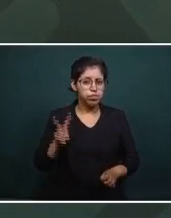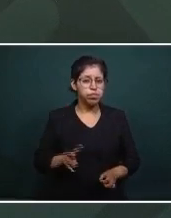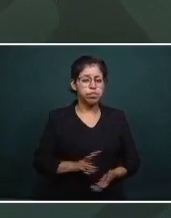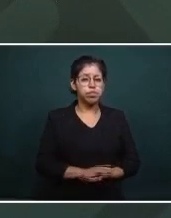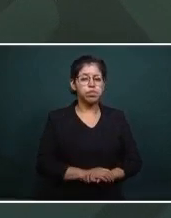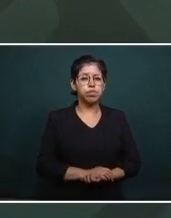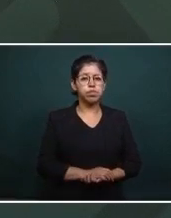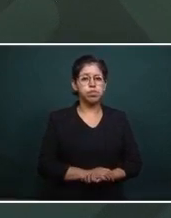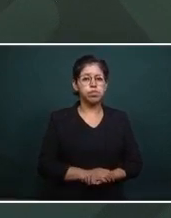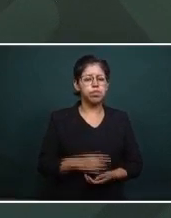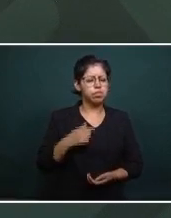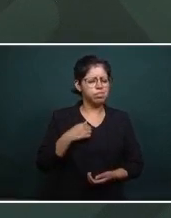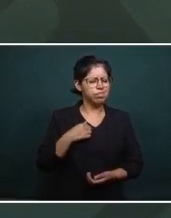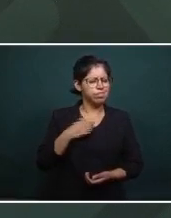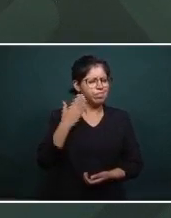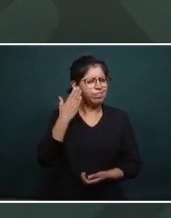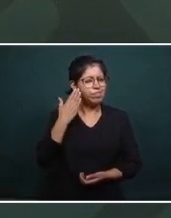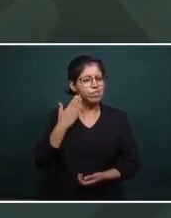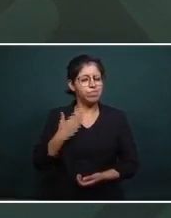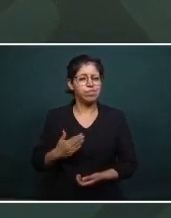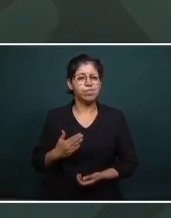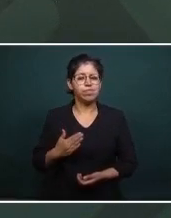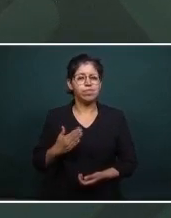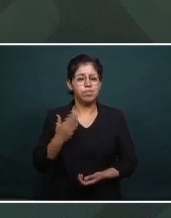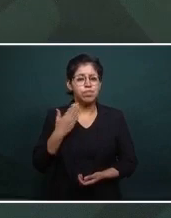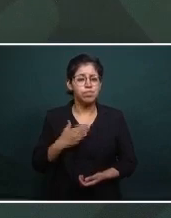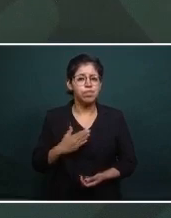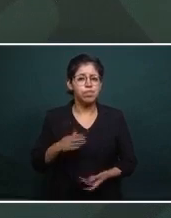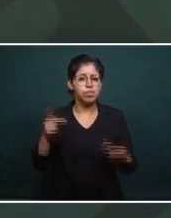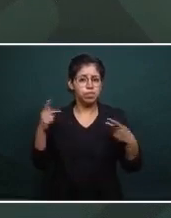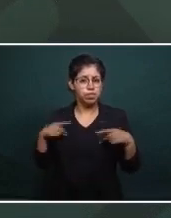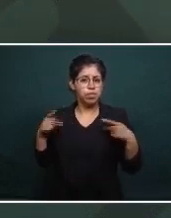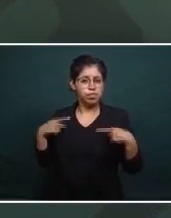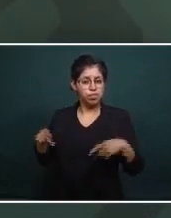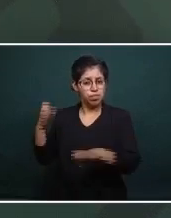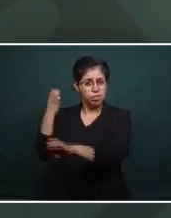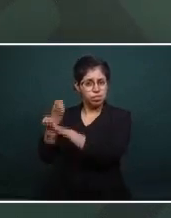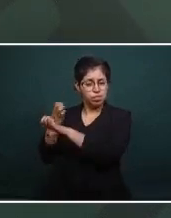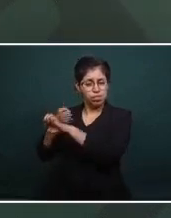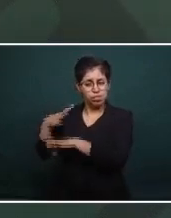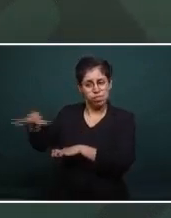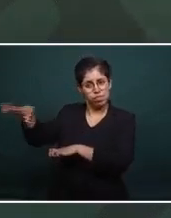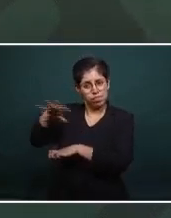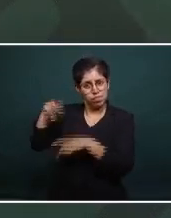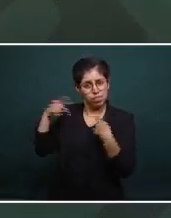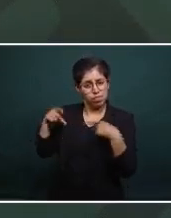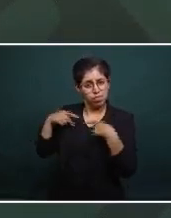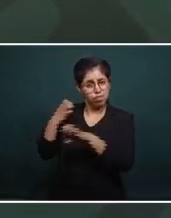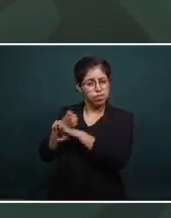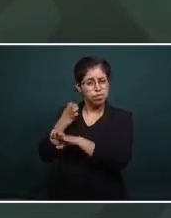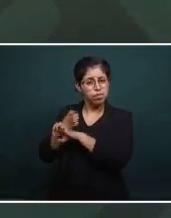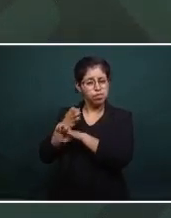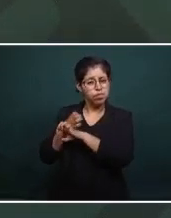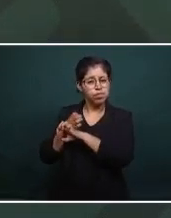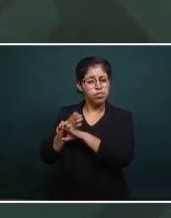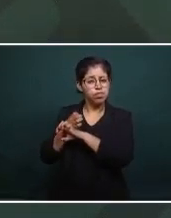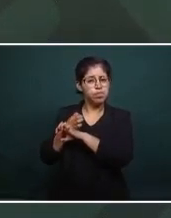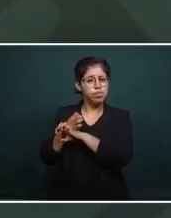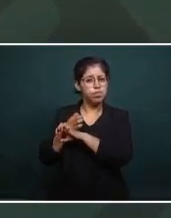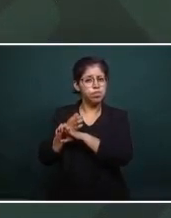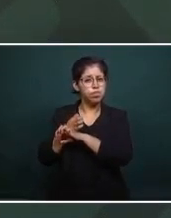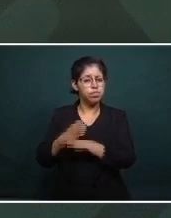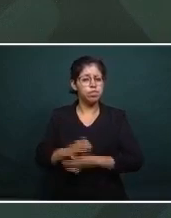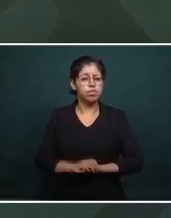Y estoy seguro que la sociedad estadounidense, el pueblo estadounidense, va a